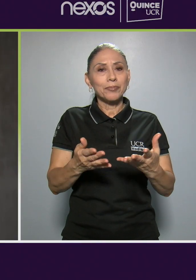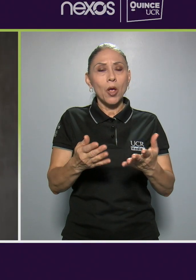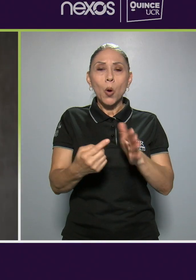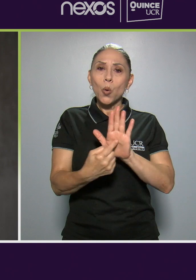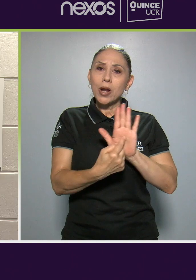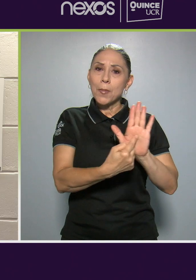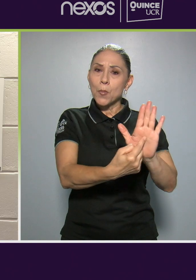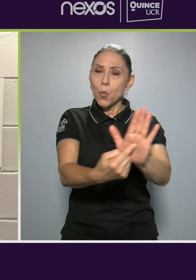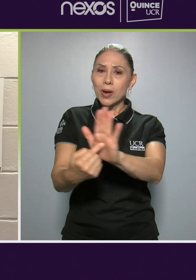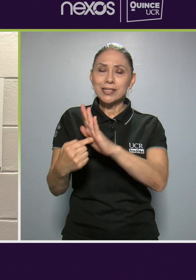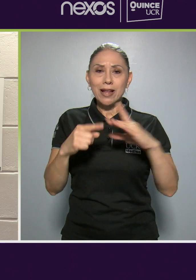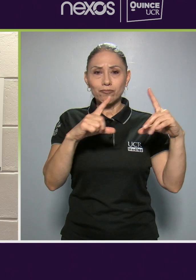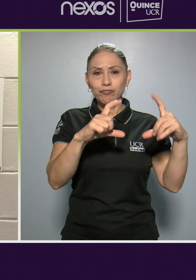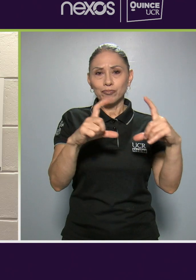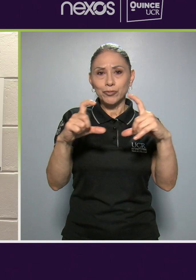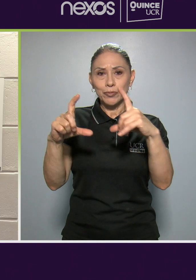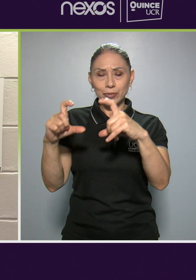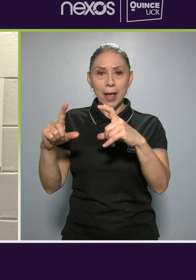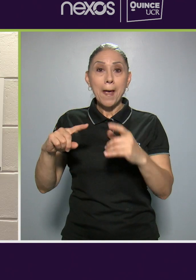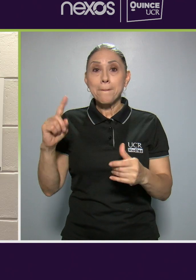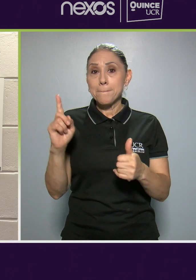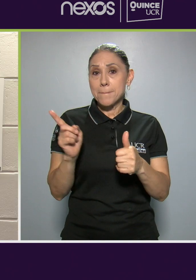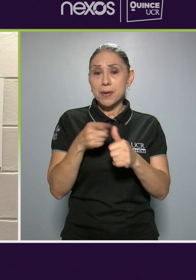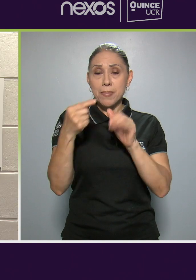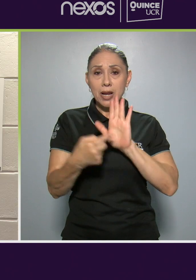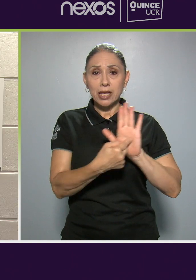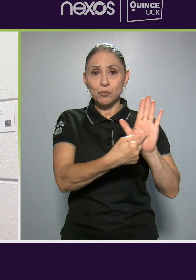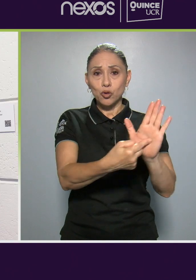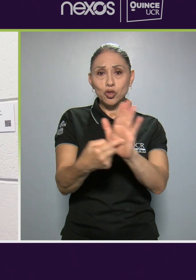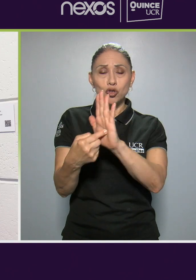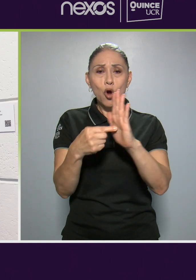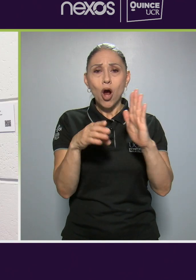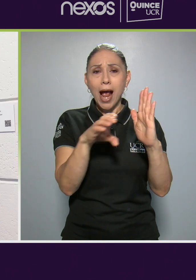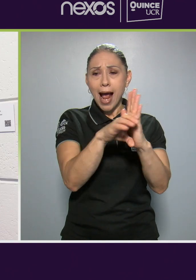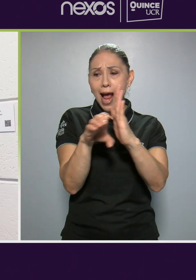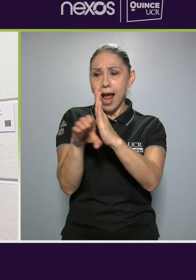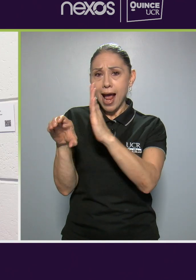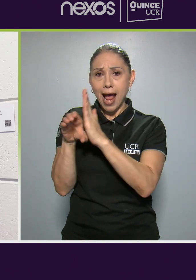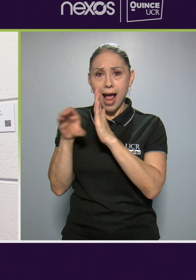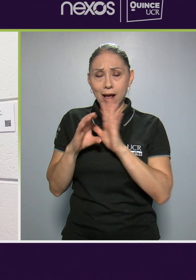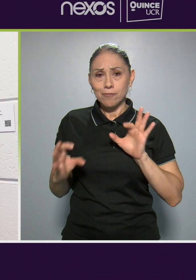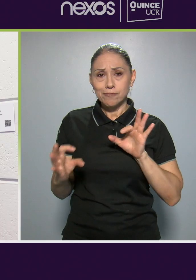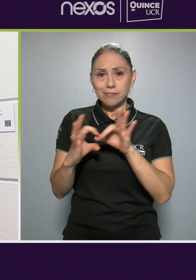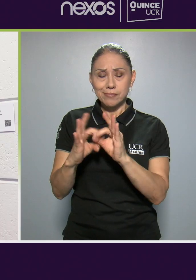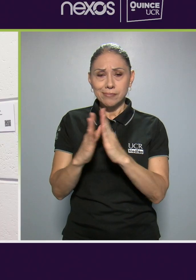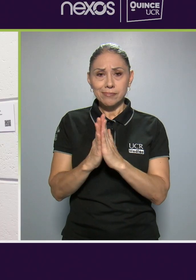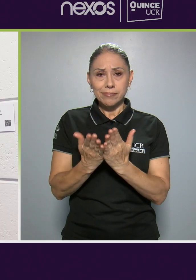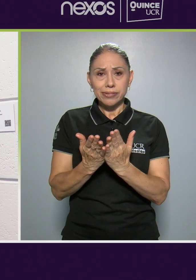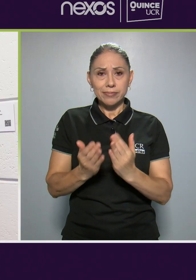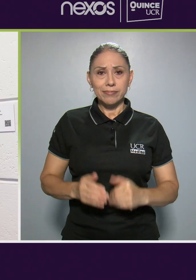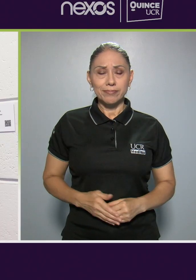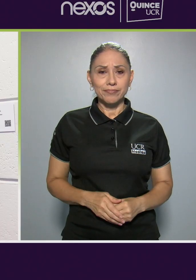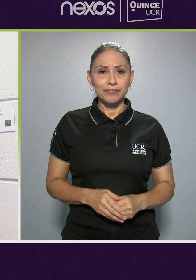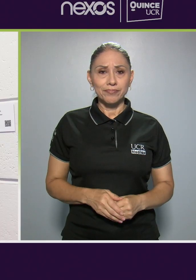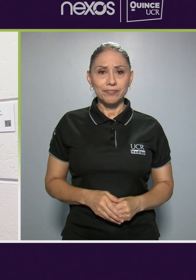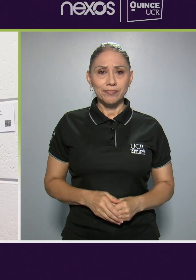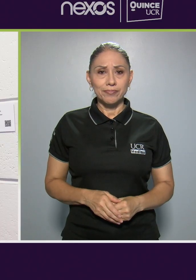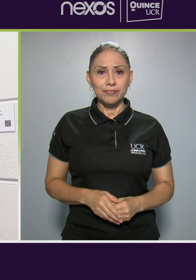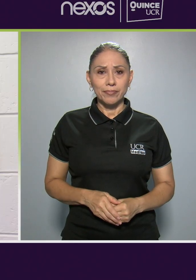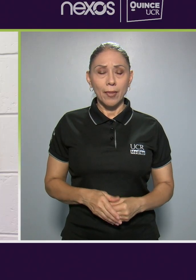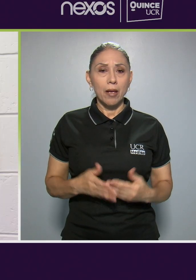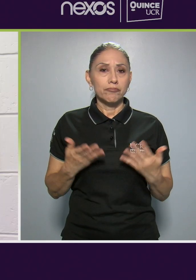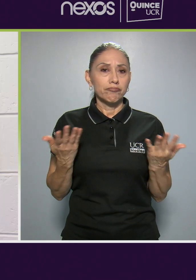muestra fotográfica, la primera exposición fotográfica con algunas de las fotografías del libro. Bueno, en